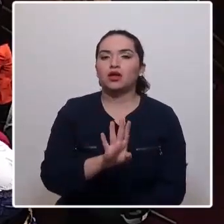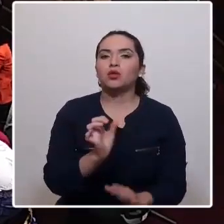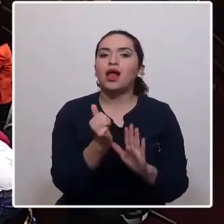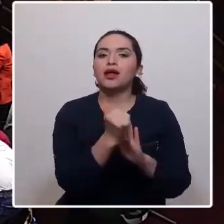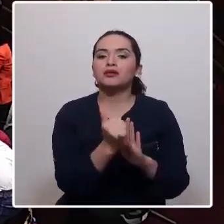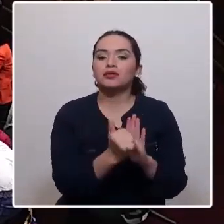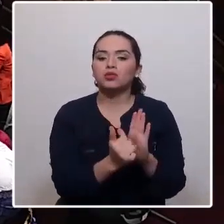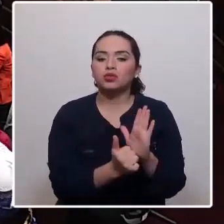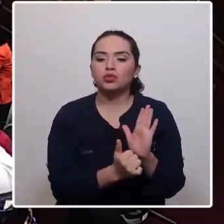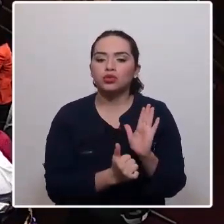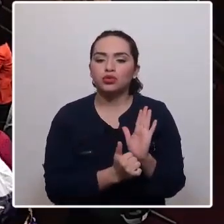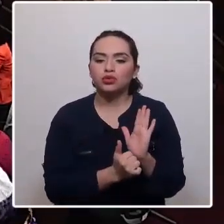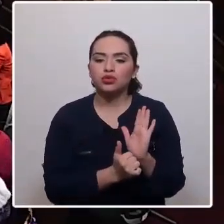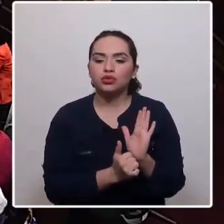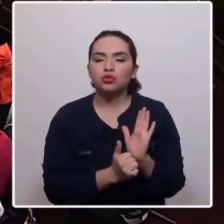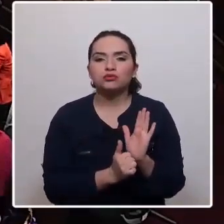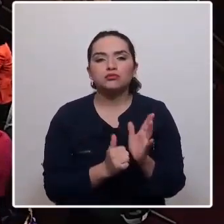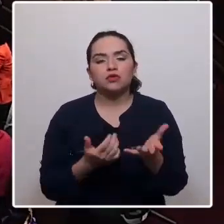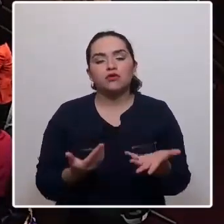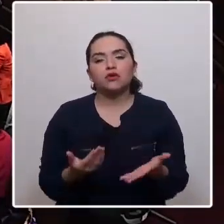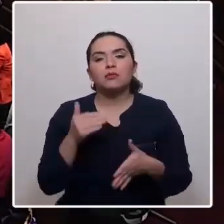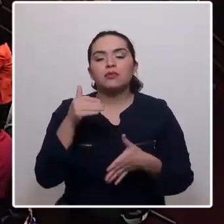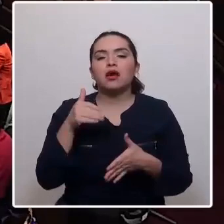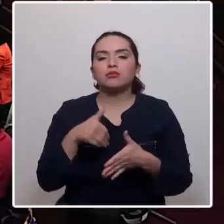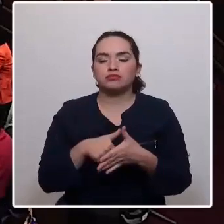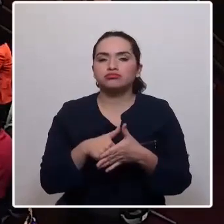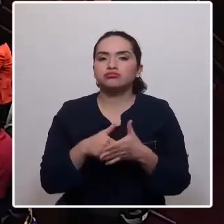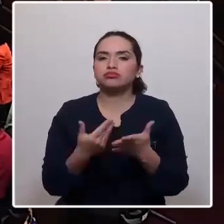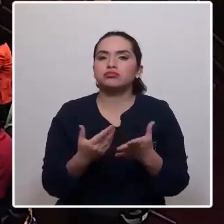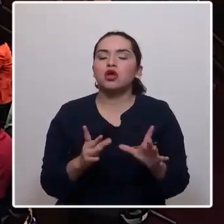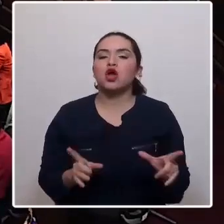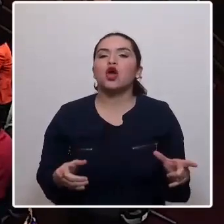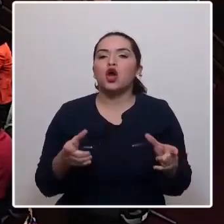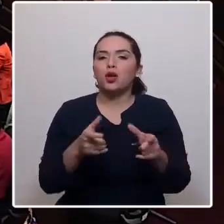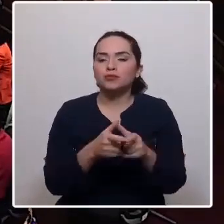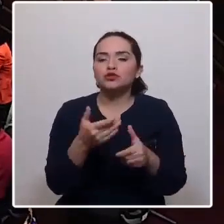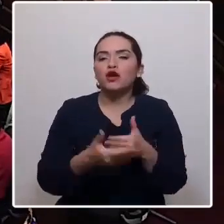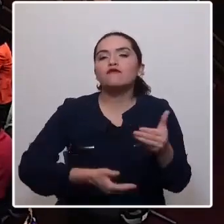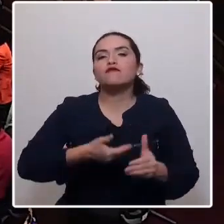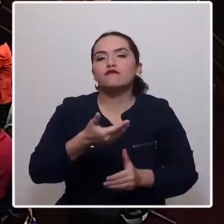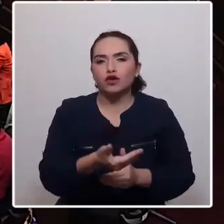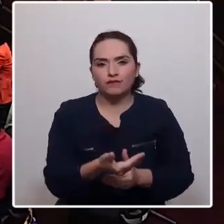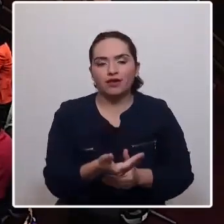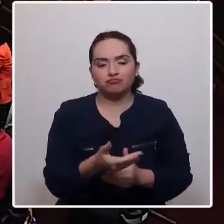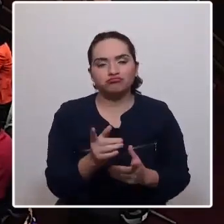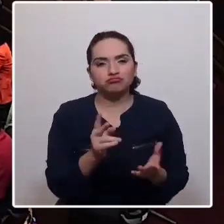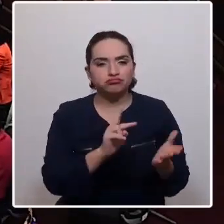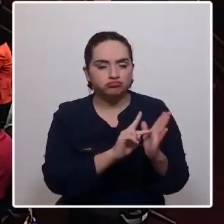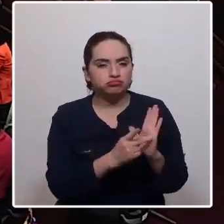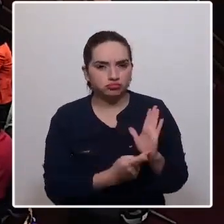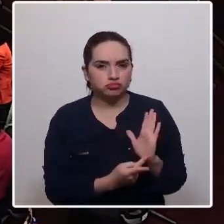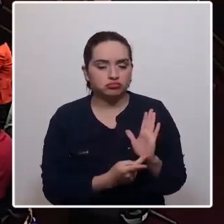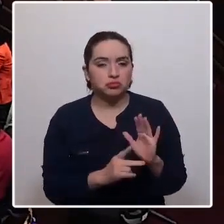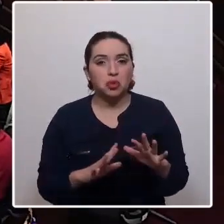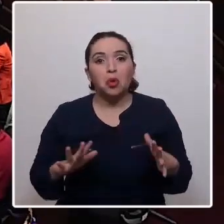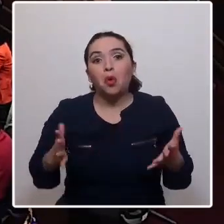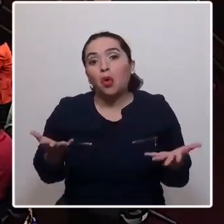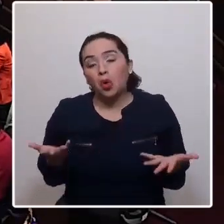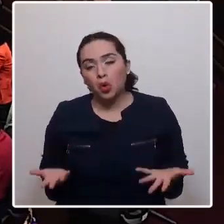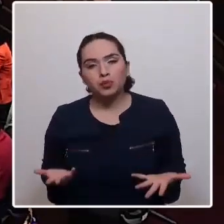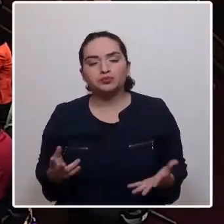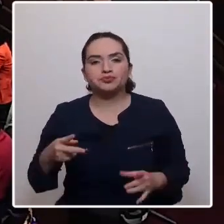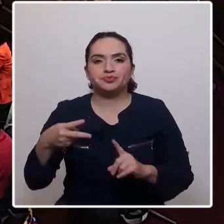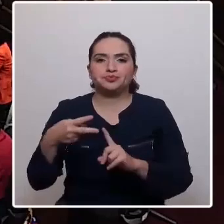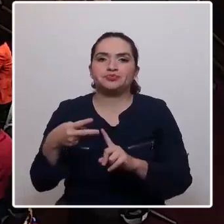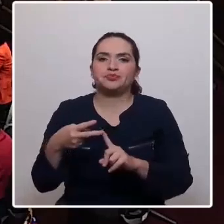que evidentemente los partidos van a votar muchos para que vuelvan a la comisión a ser discutidos y que vuelvan acaso 10, o en su defecto ya